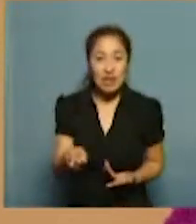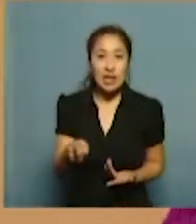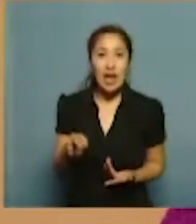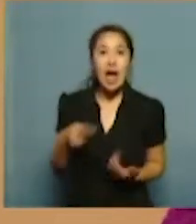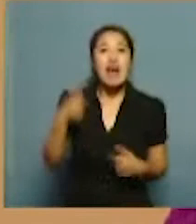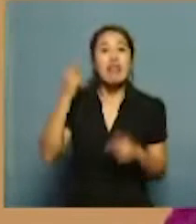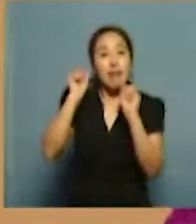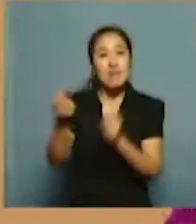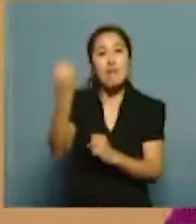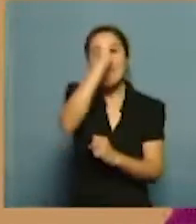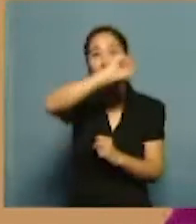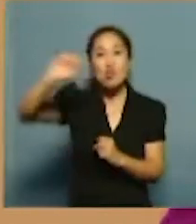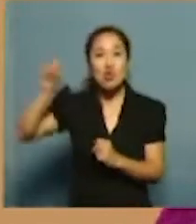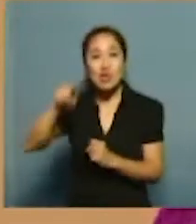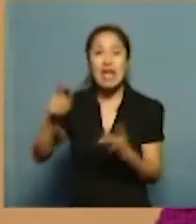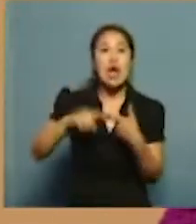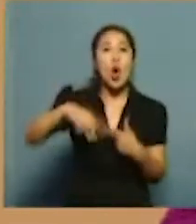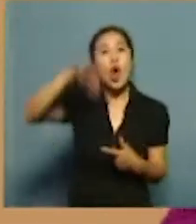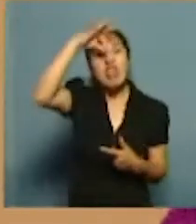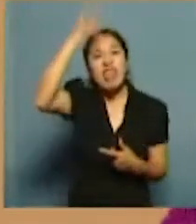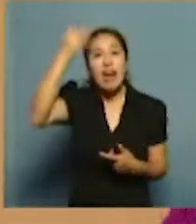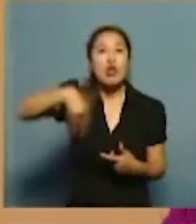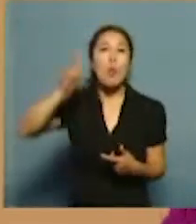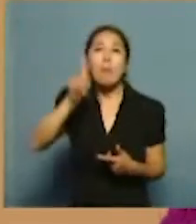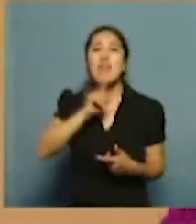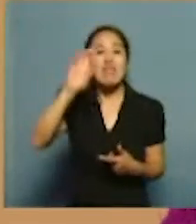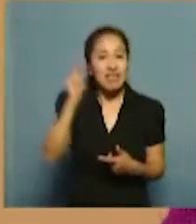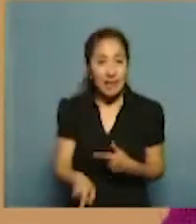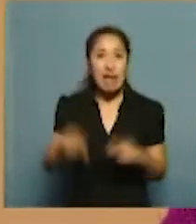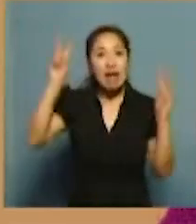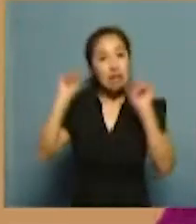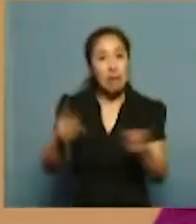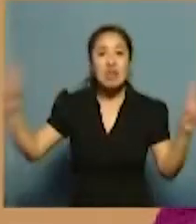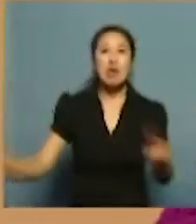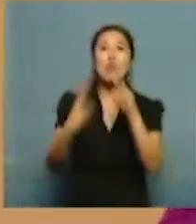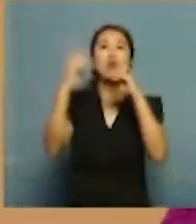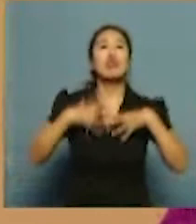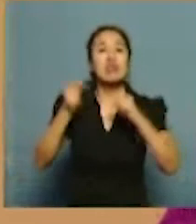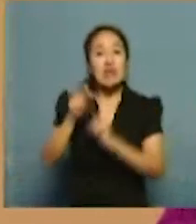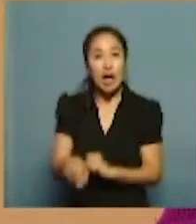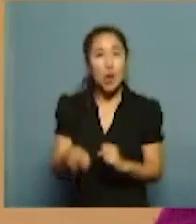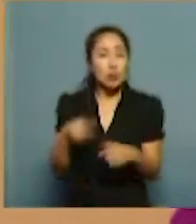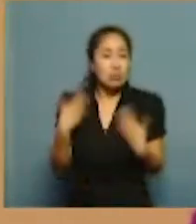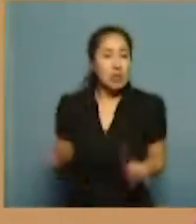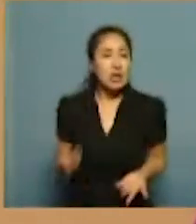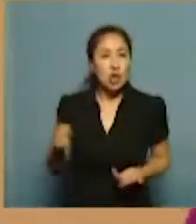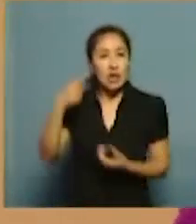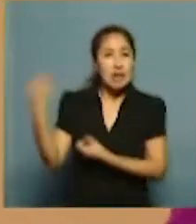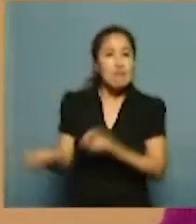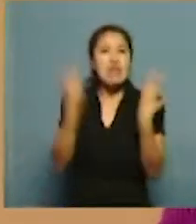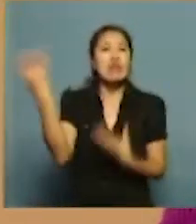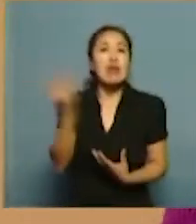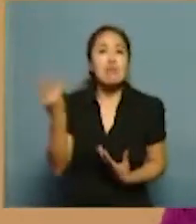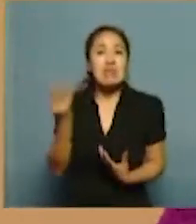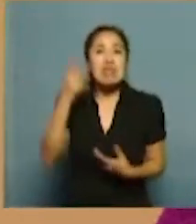museos el teatro mitre en encuentros desde el área sanitaria o sea que invitaciones especiales